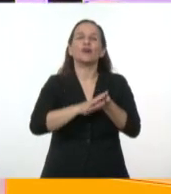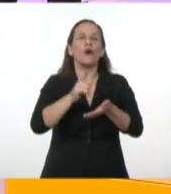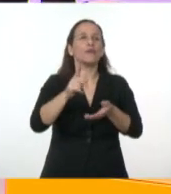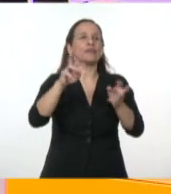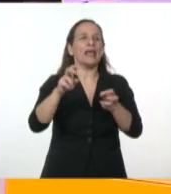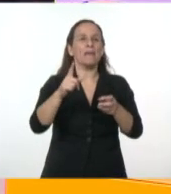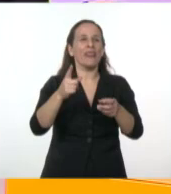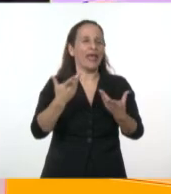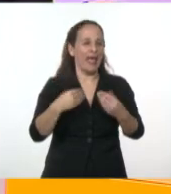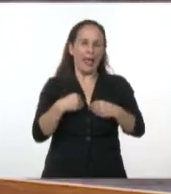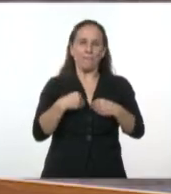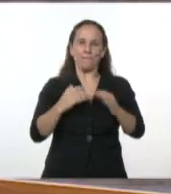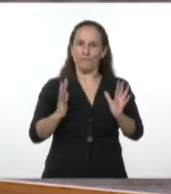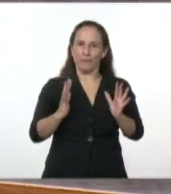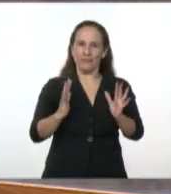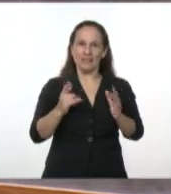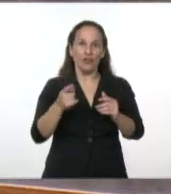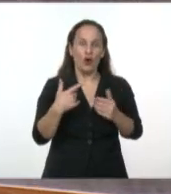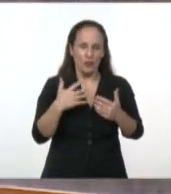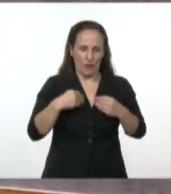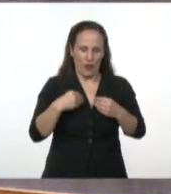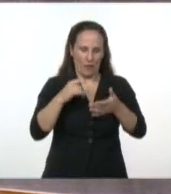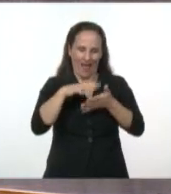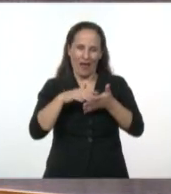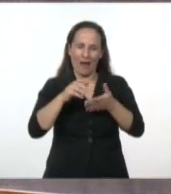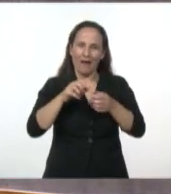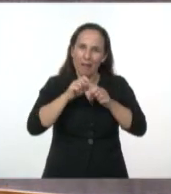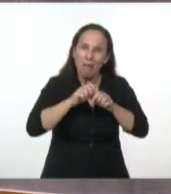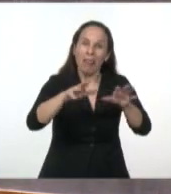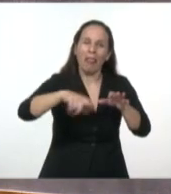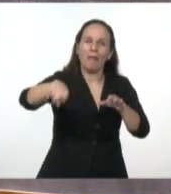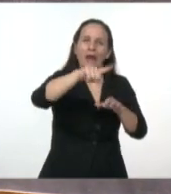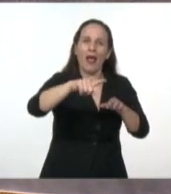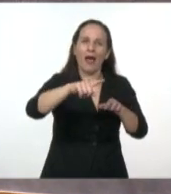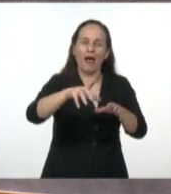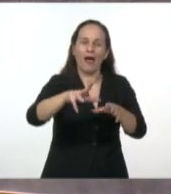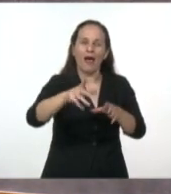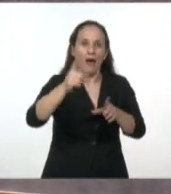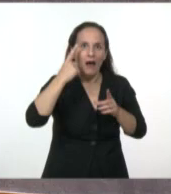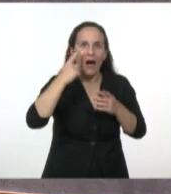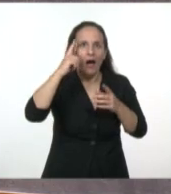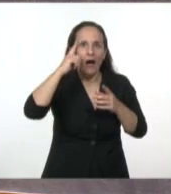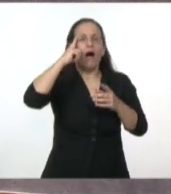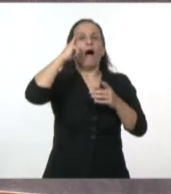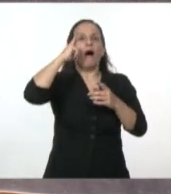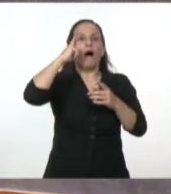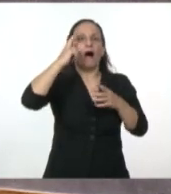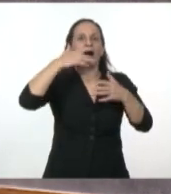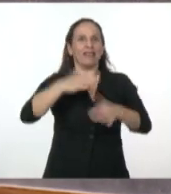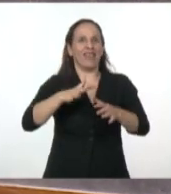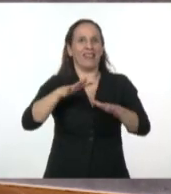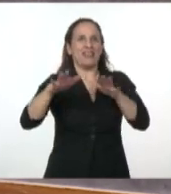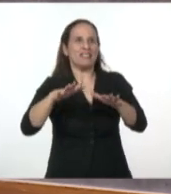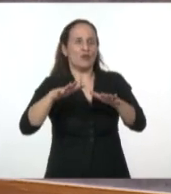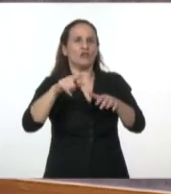emotivo, ¿no? Como cómo llego a la sociedad y a que la sociedad se comprometa a cambiar esta situación.